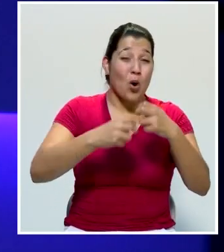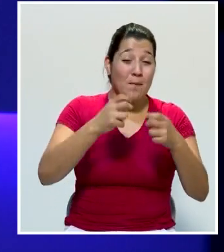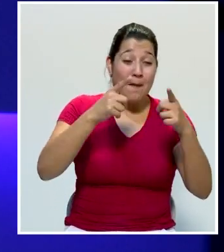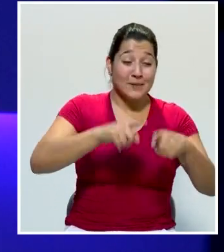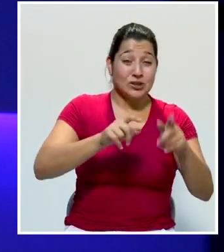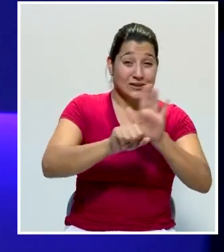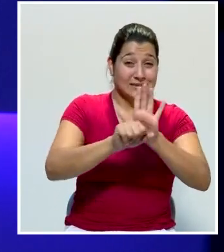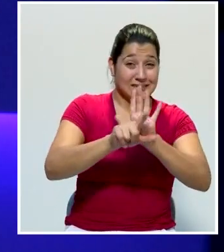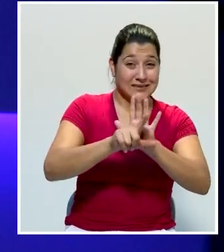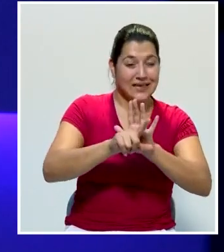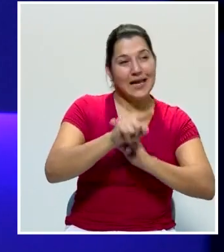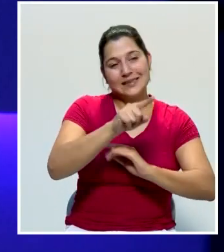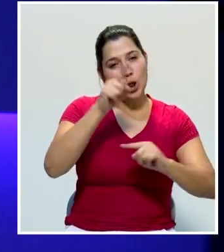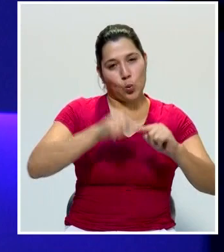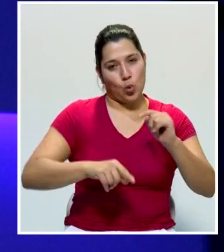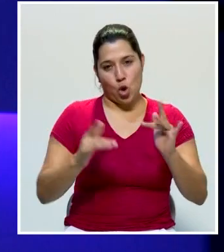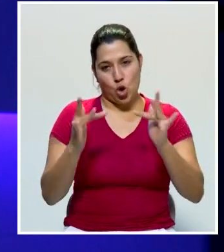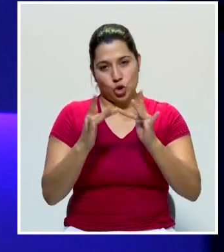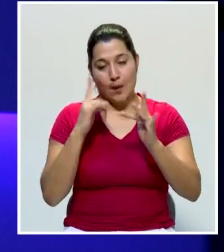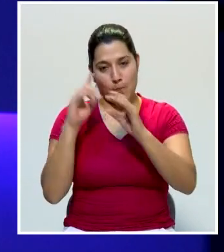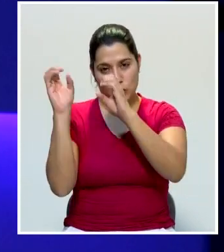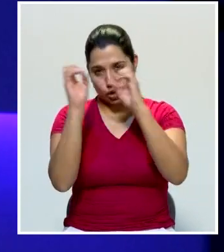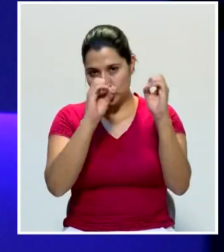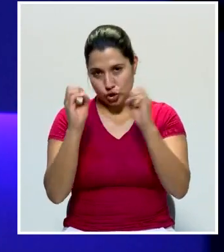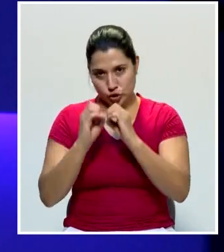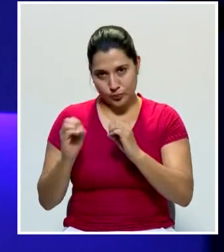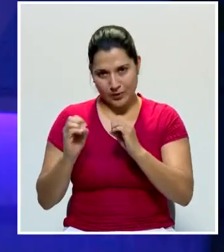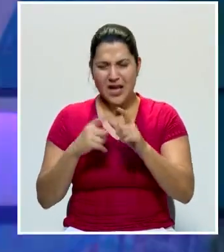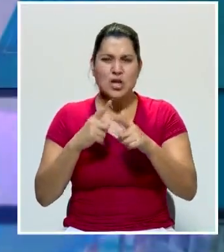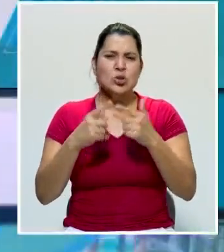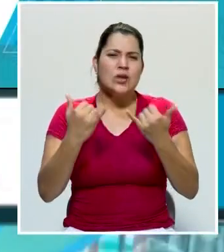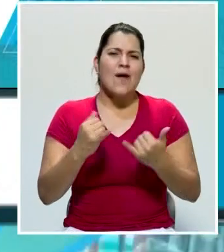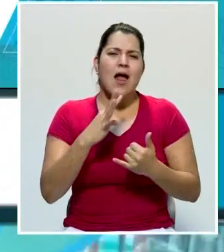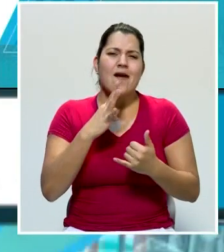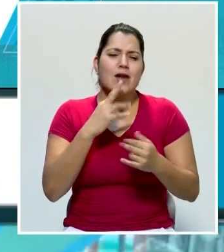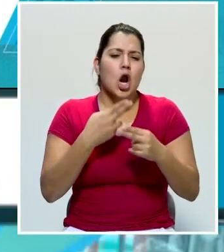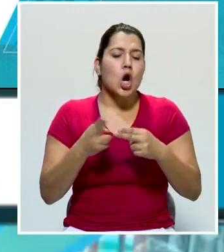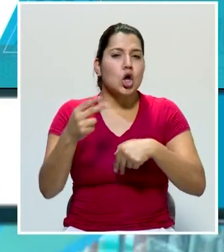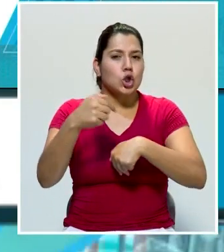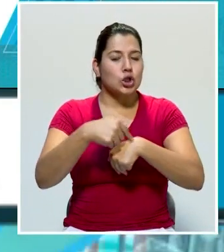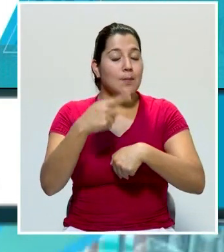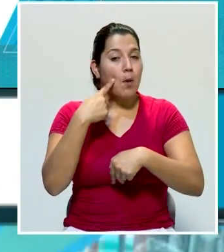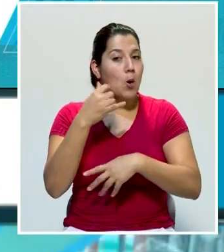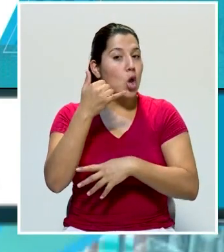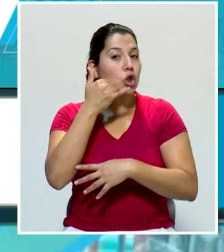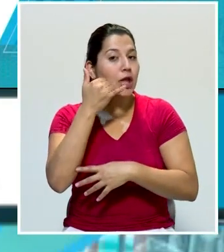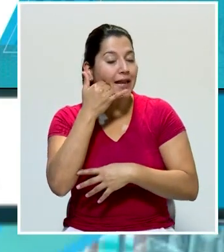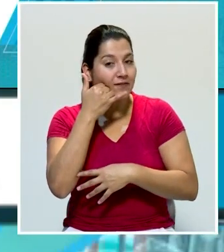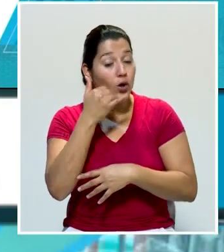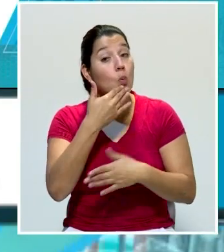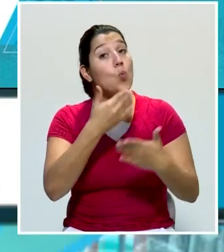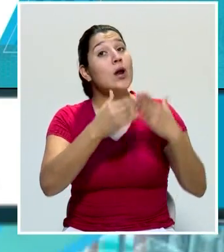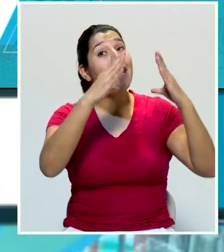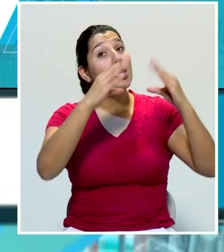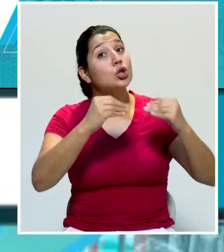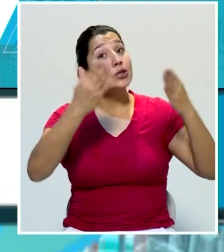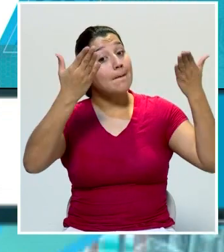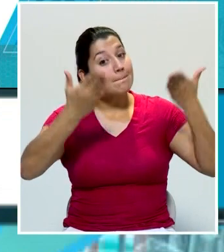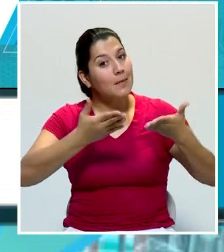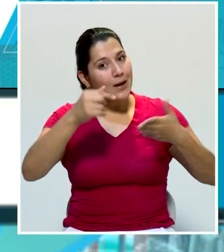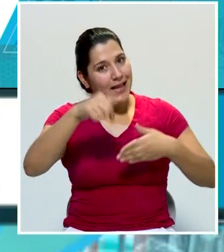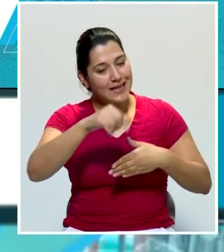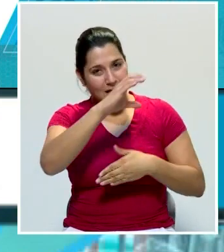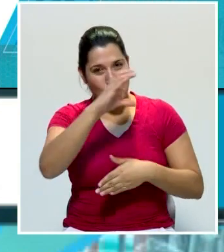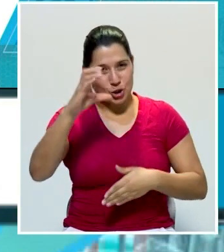vía cámara. Entonces vamos a conversar unos minutos con ella por teléfono. Buenas noches, diputada Bolio. Bienvenida al set